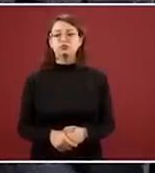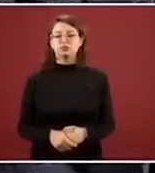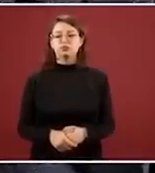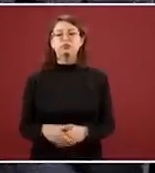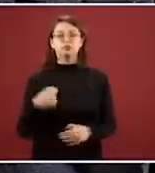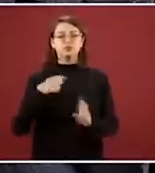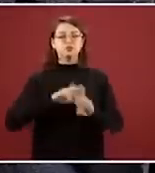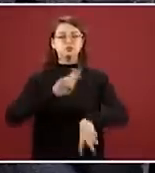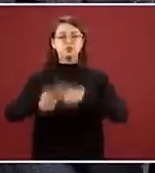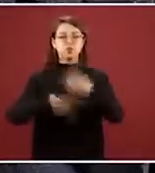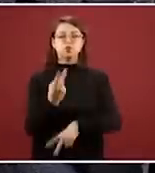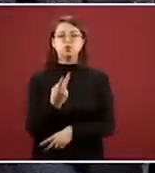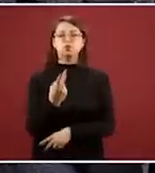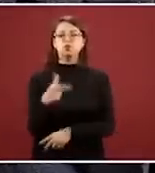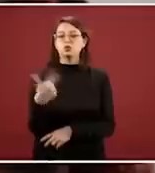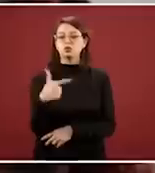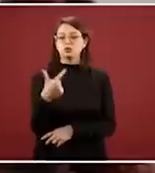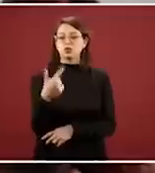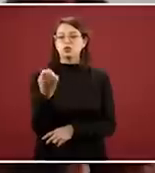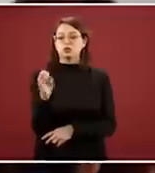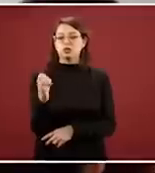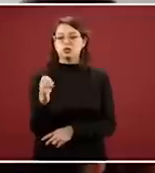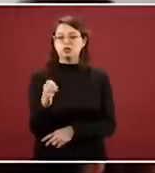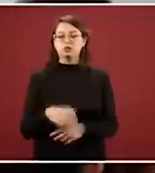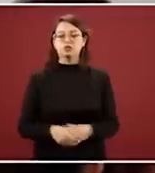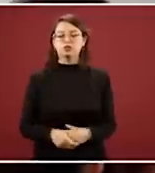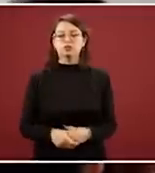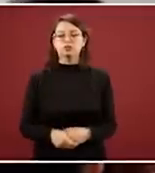el 12. El 12.